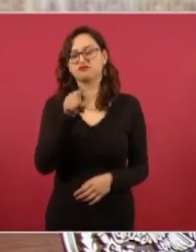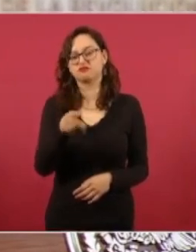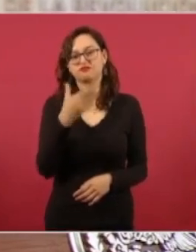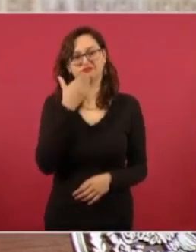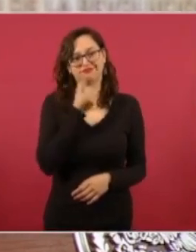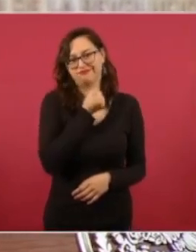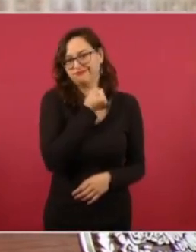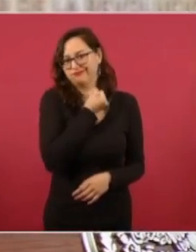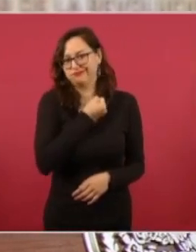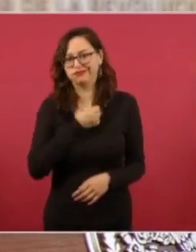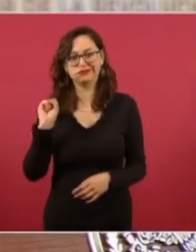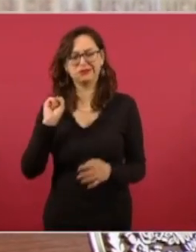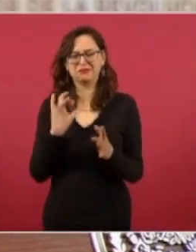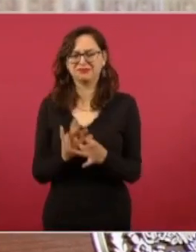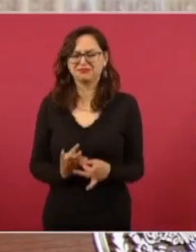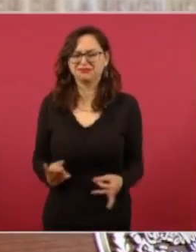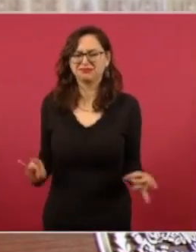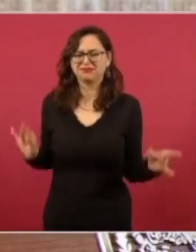bueno.